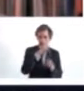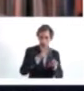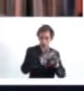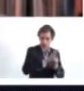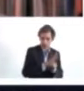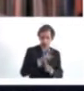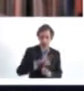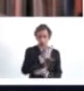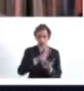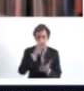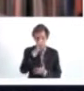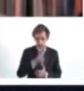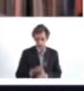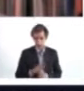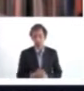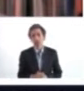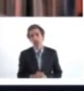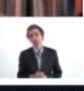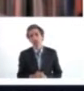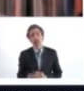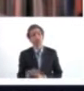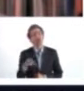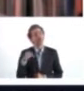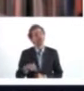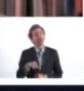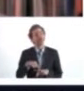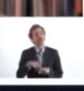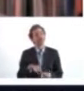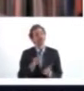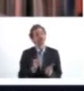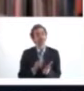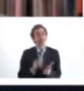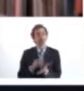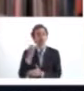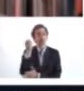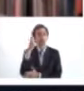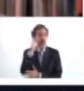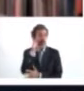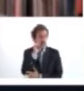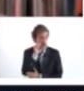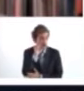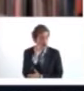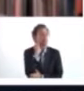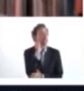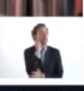Rodríguez se ha instalado desde hace ya un par de meses, un mes y medio,